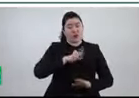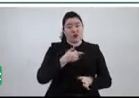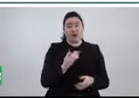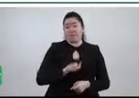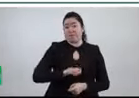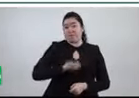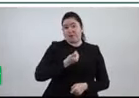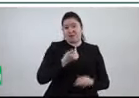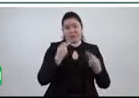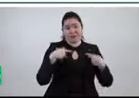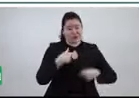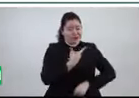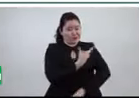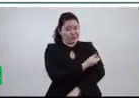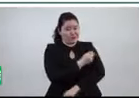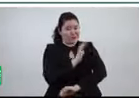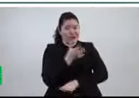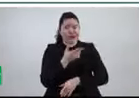a